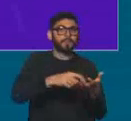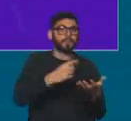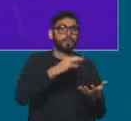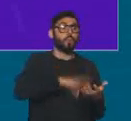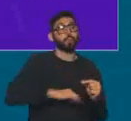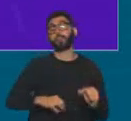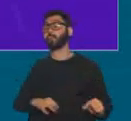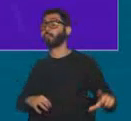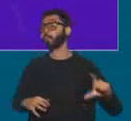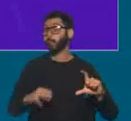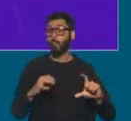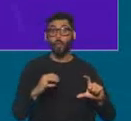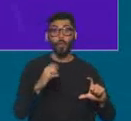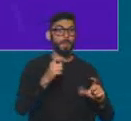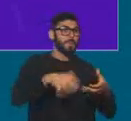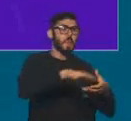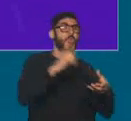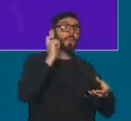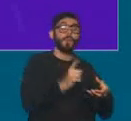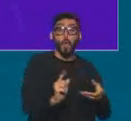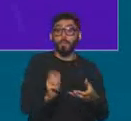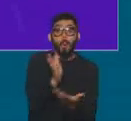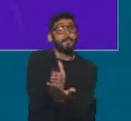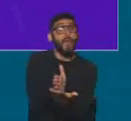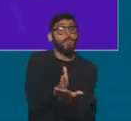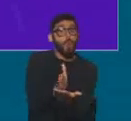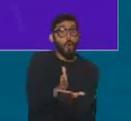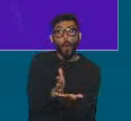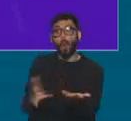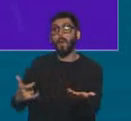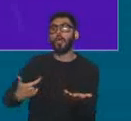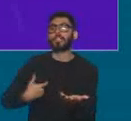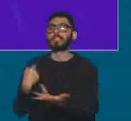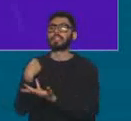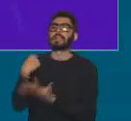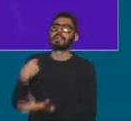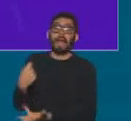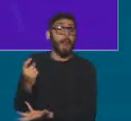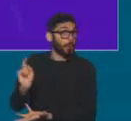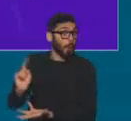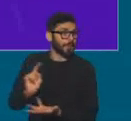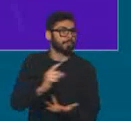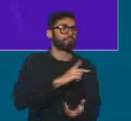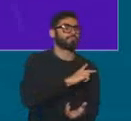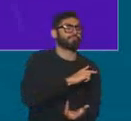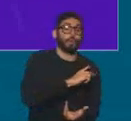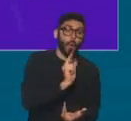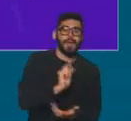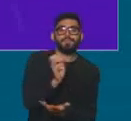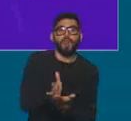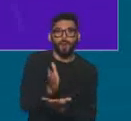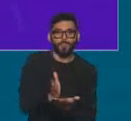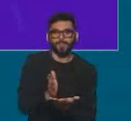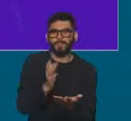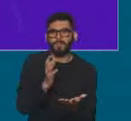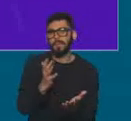del AMBA. El medio, digamos, no recibís tarifa social, tampoco sos del 10% de mayor poder adquisitivo dentro del AMBA. ¿Viste lo que dicen los chicos más jóvenes? Ponele.